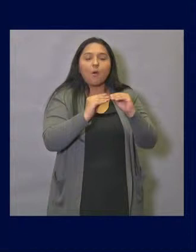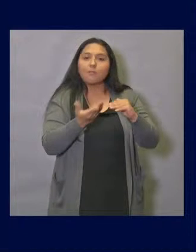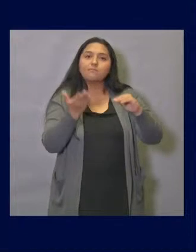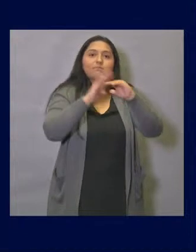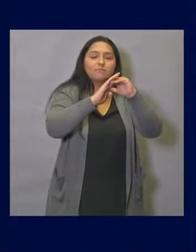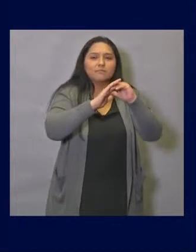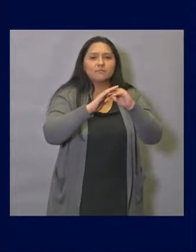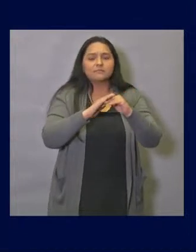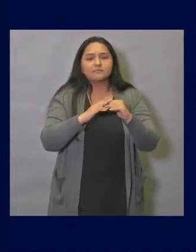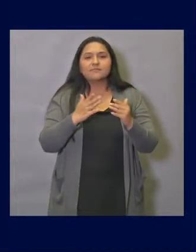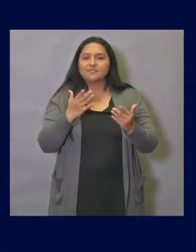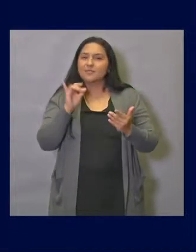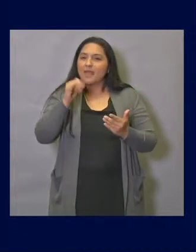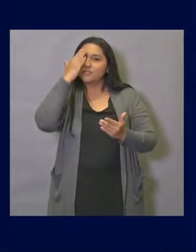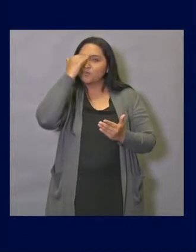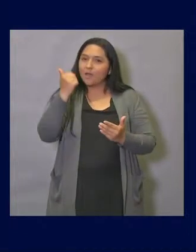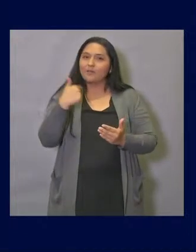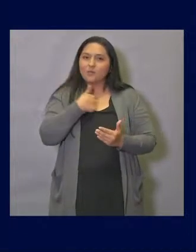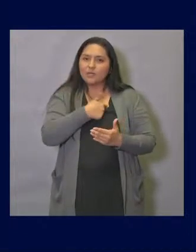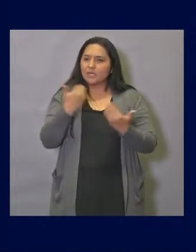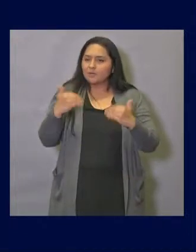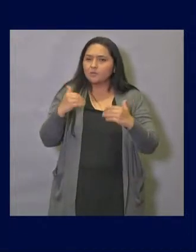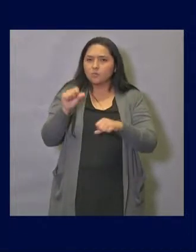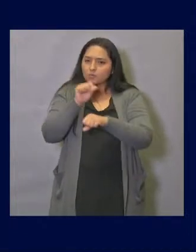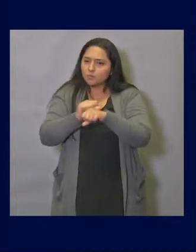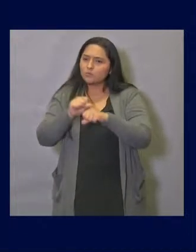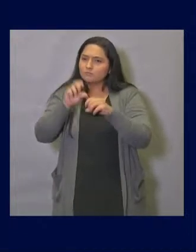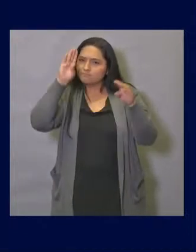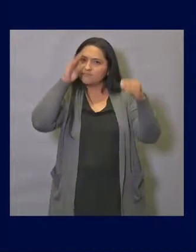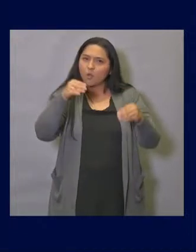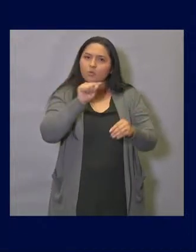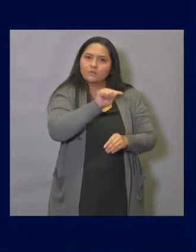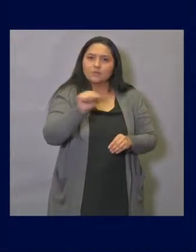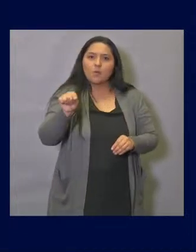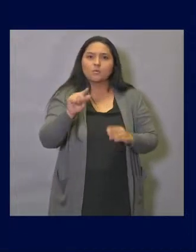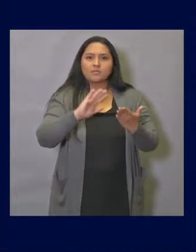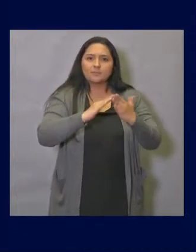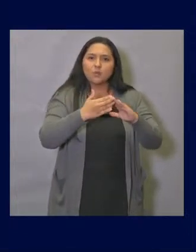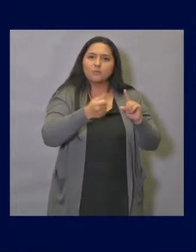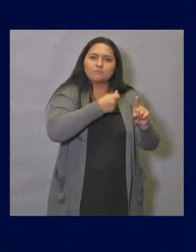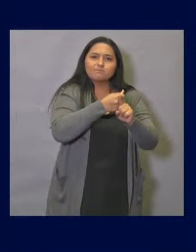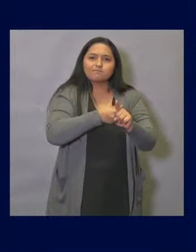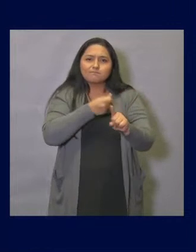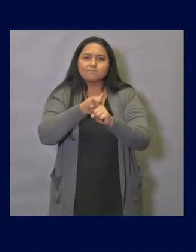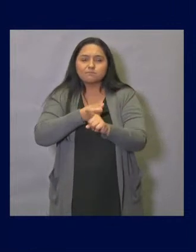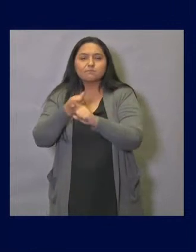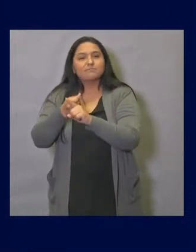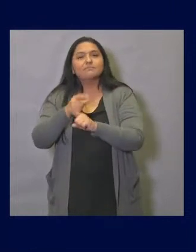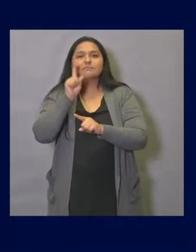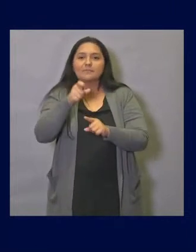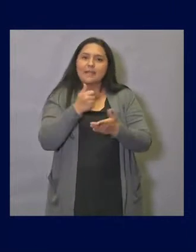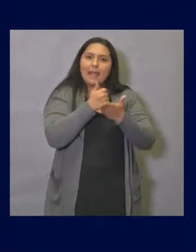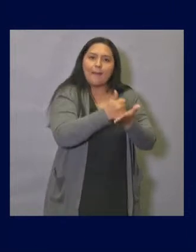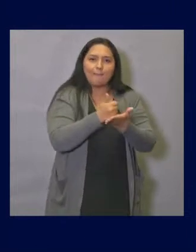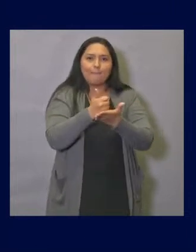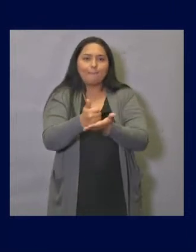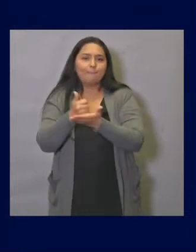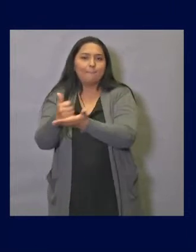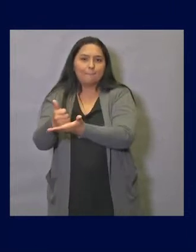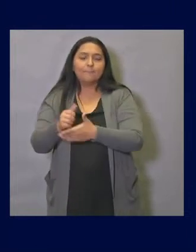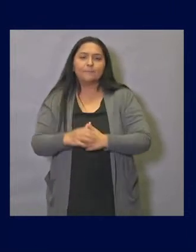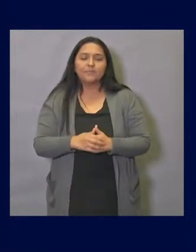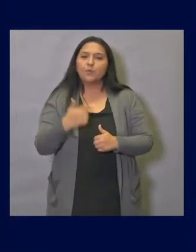que trabajamos para vacunar a nuestras comunidades. Por esta razón, continuamos creando nuevos compañerismos